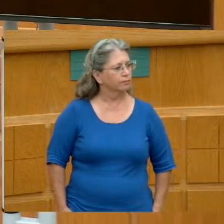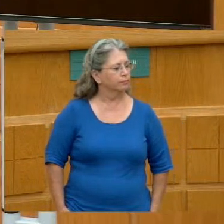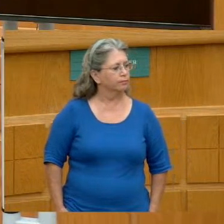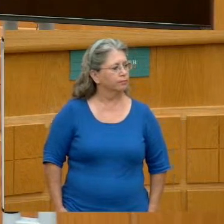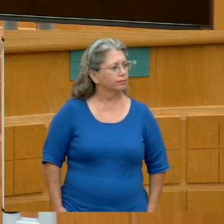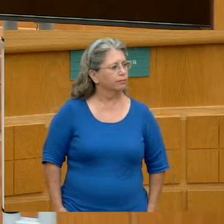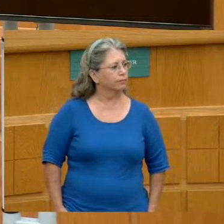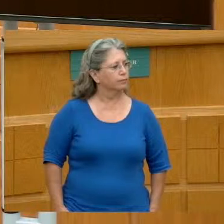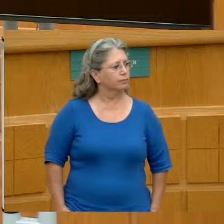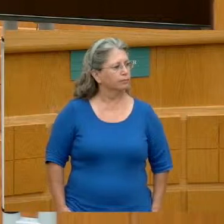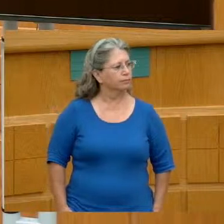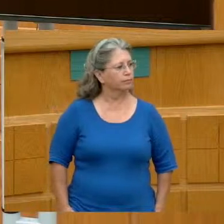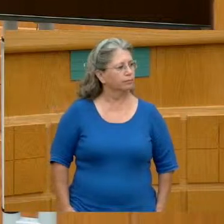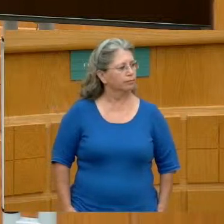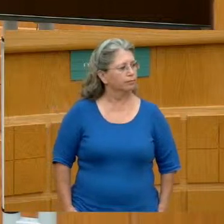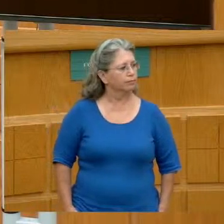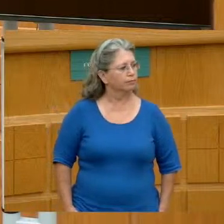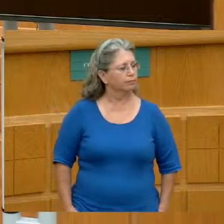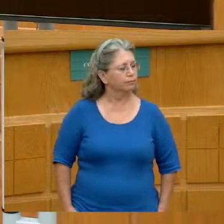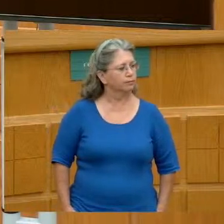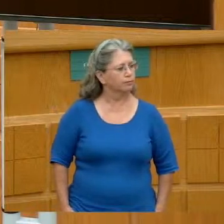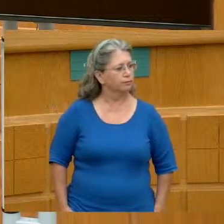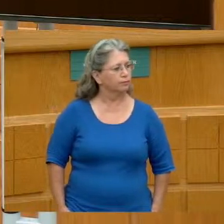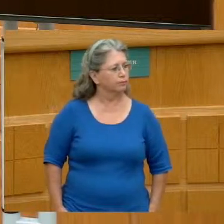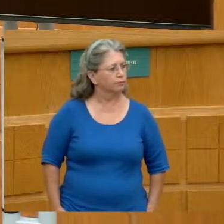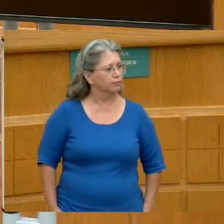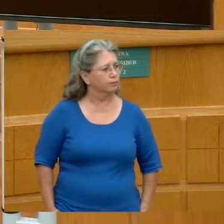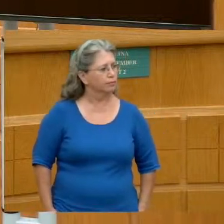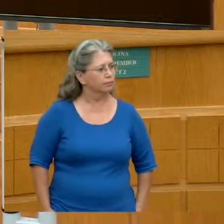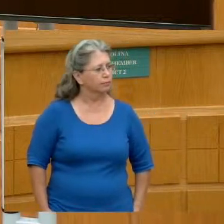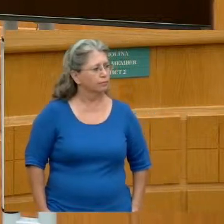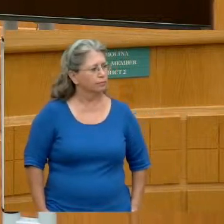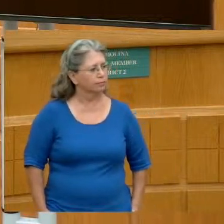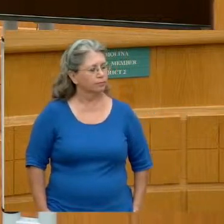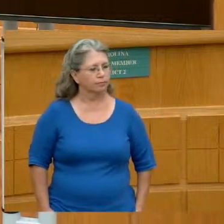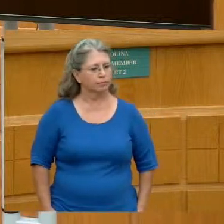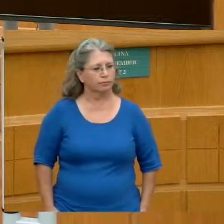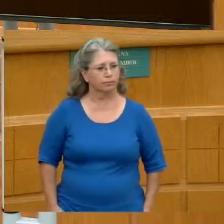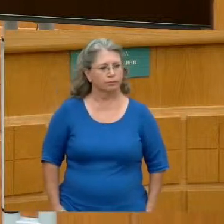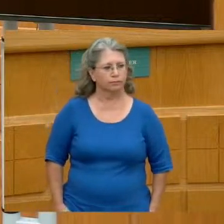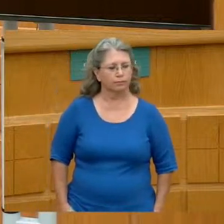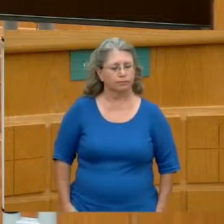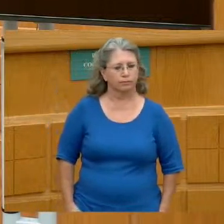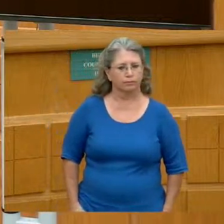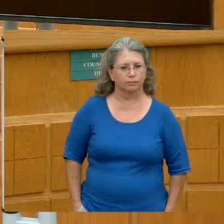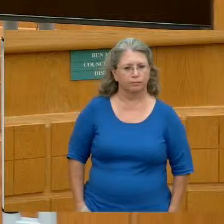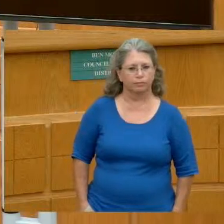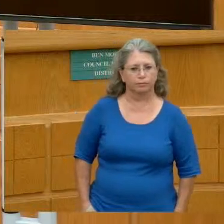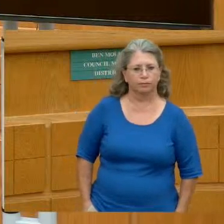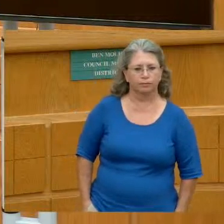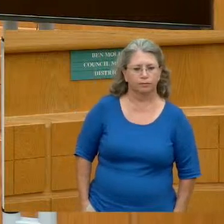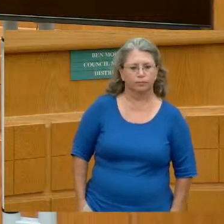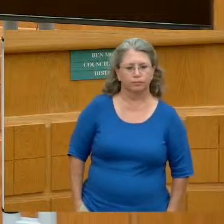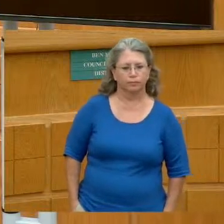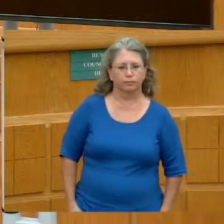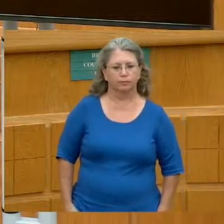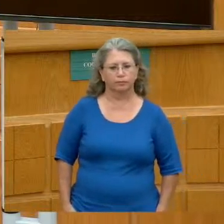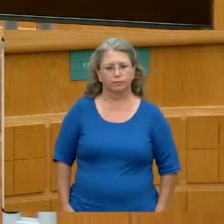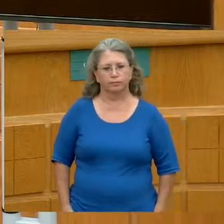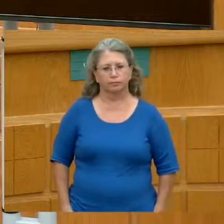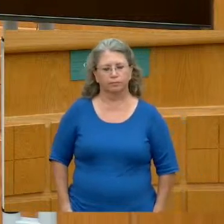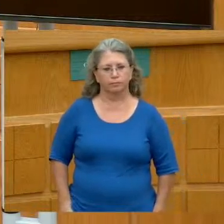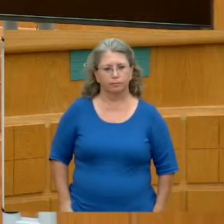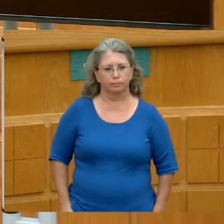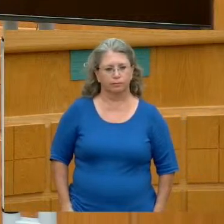suspender las cirugías selectivas en varios condados, incluyendo Nueces, a menos de que la salud del paciente esté en riesgo. Les recuerdo que los